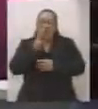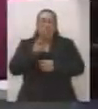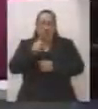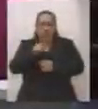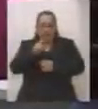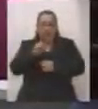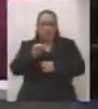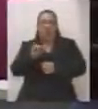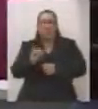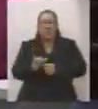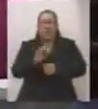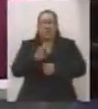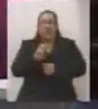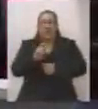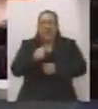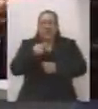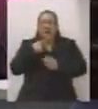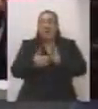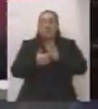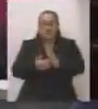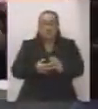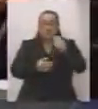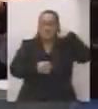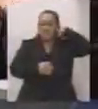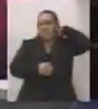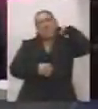y Beltrán han demostrado